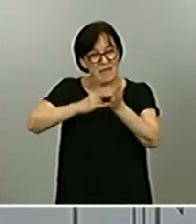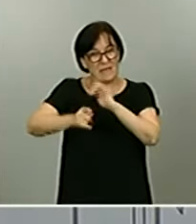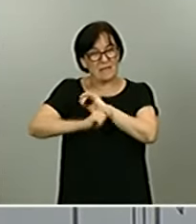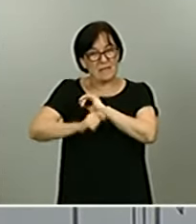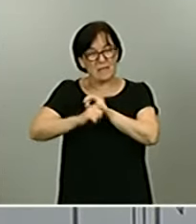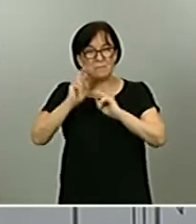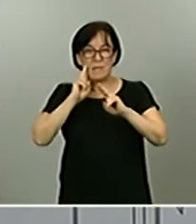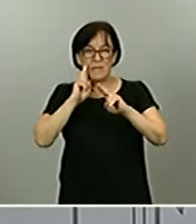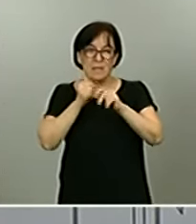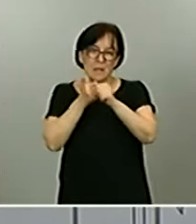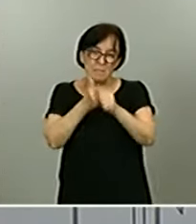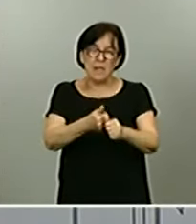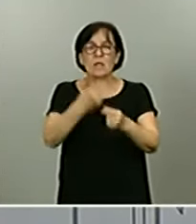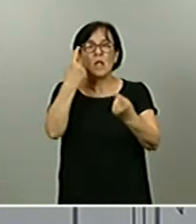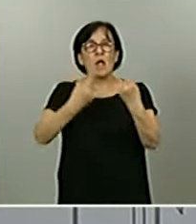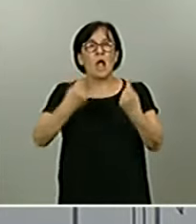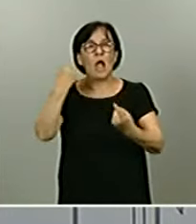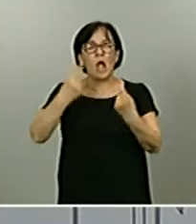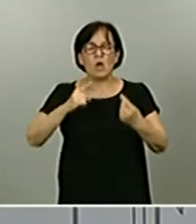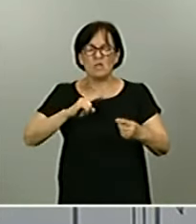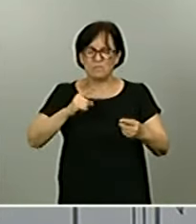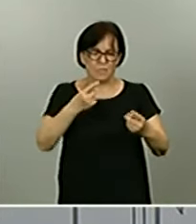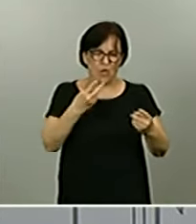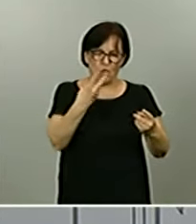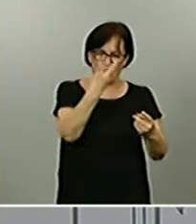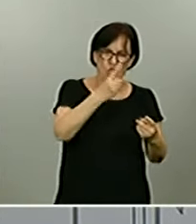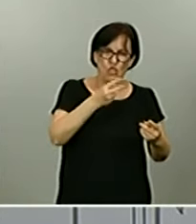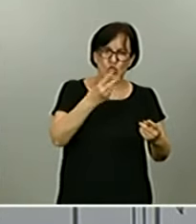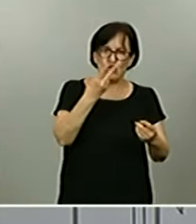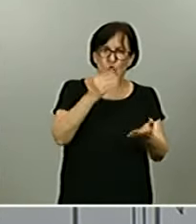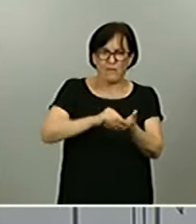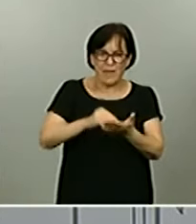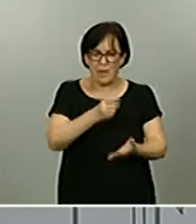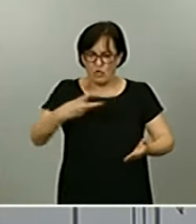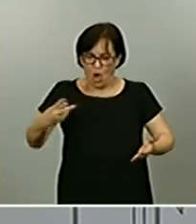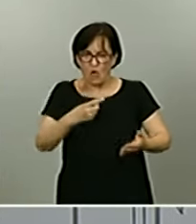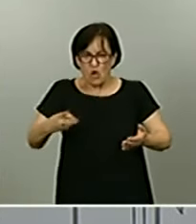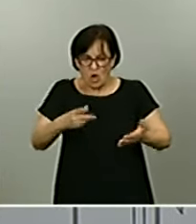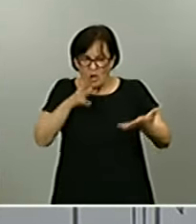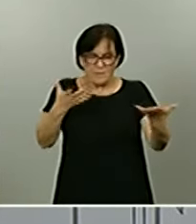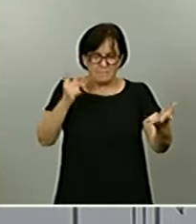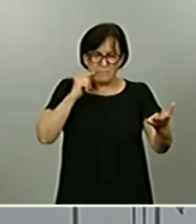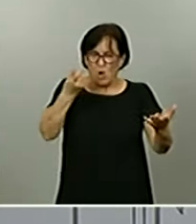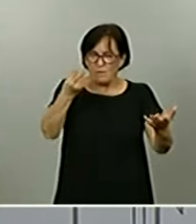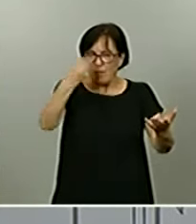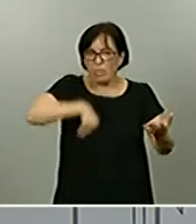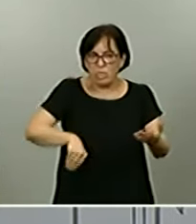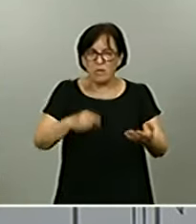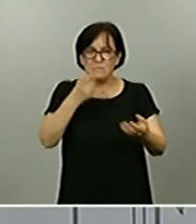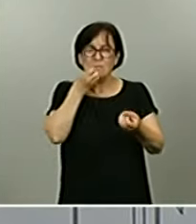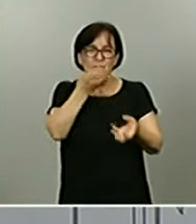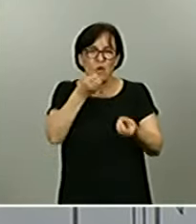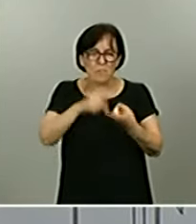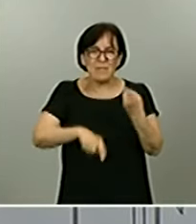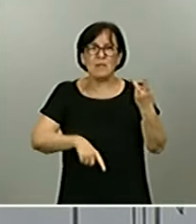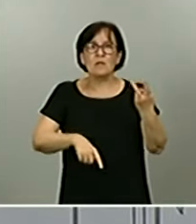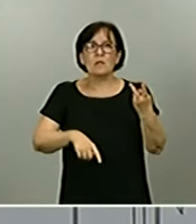algunos casos que había duplicados, algunos problemas con alguna información que podía estar faltante sobre alguno de los